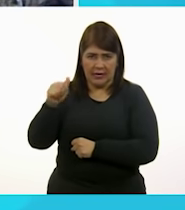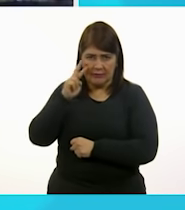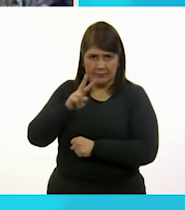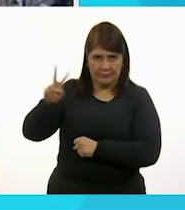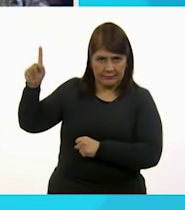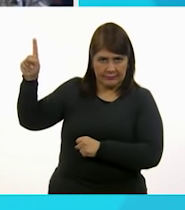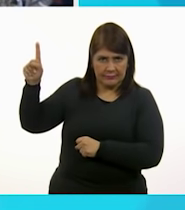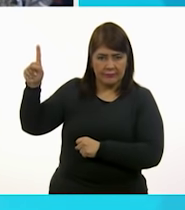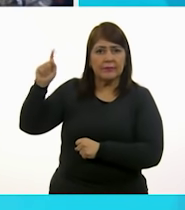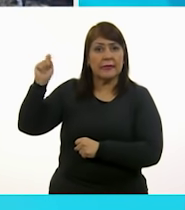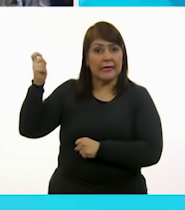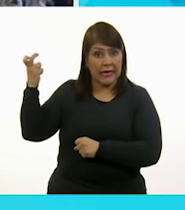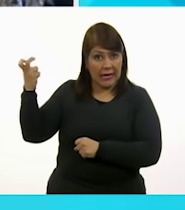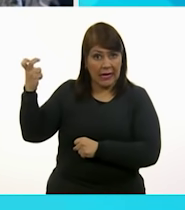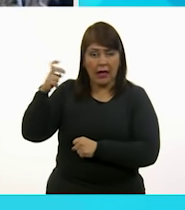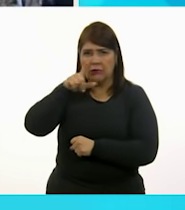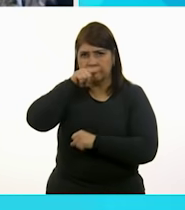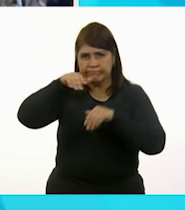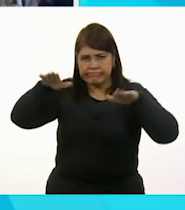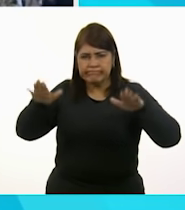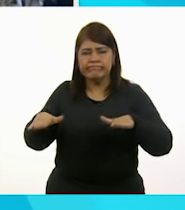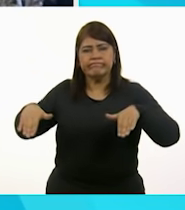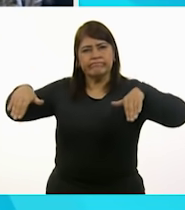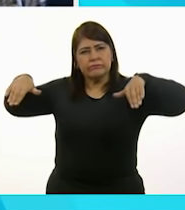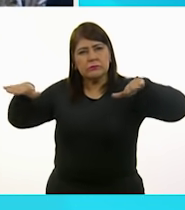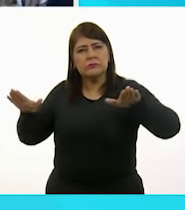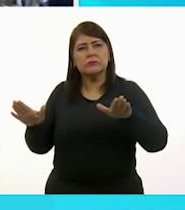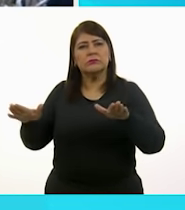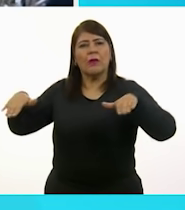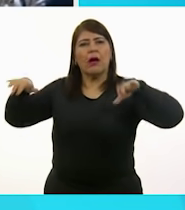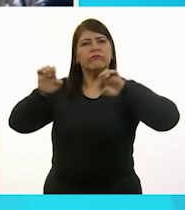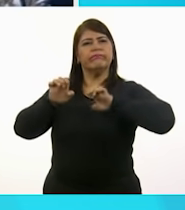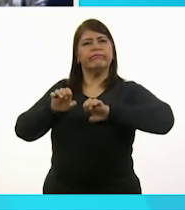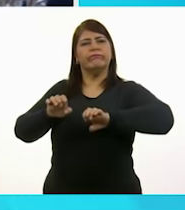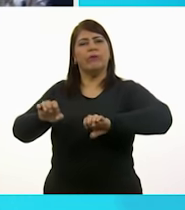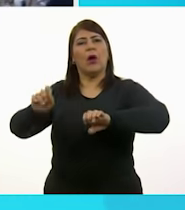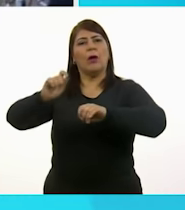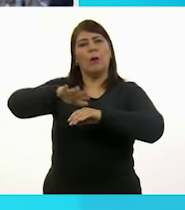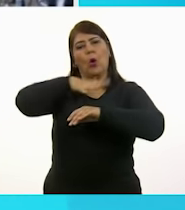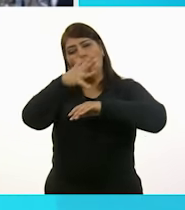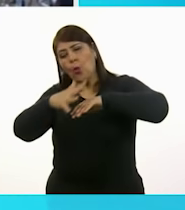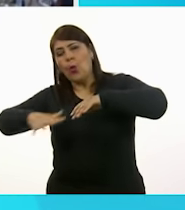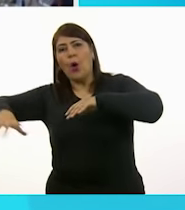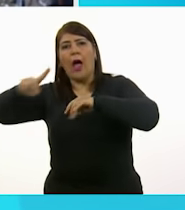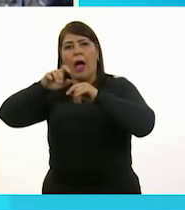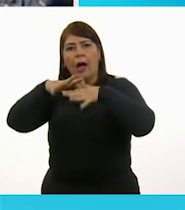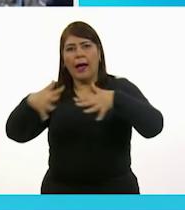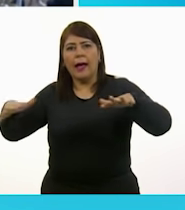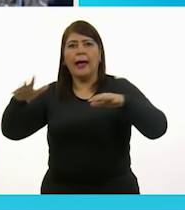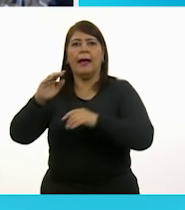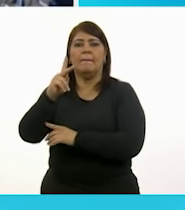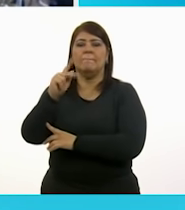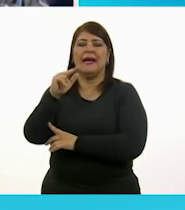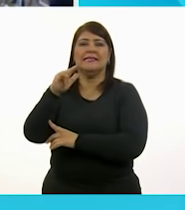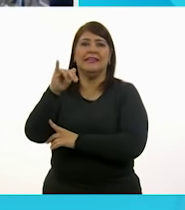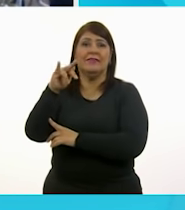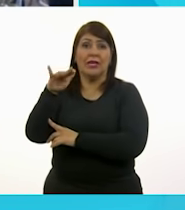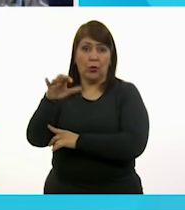Esta ave extiende sus alas de forma elegante en algunas zonas del Pacífico y el Golfo de California